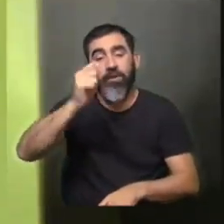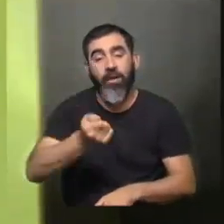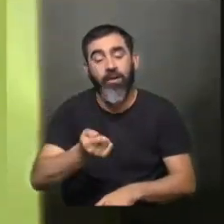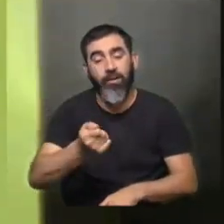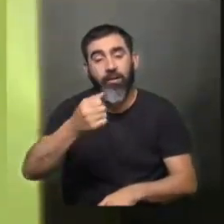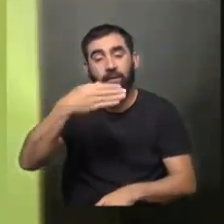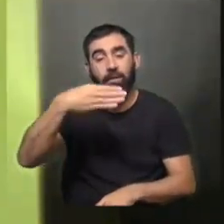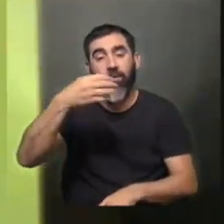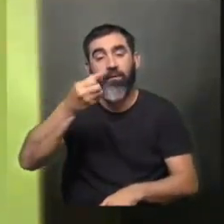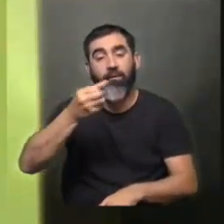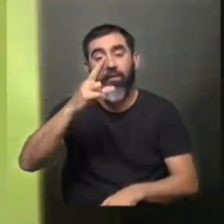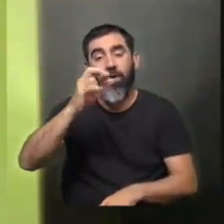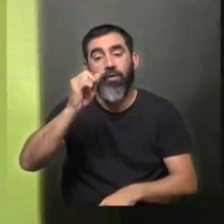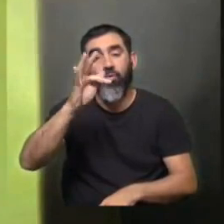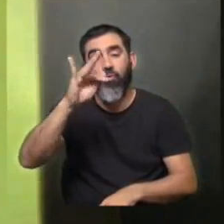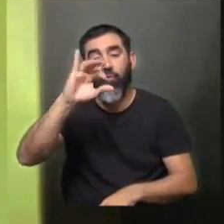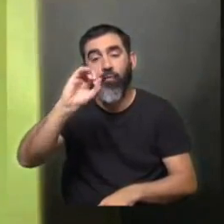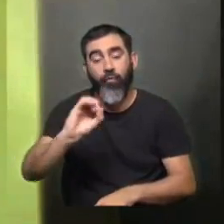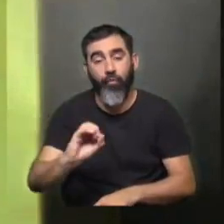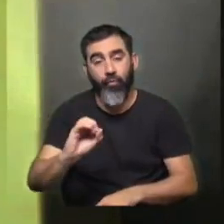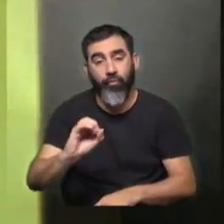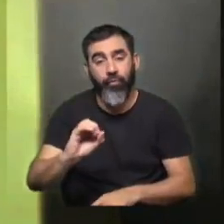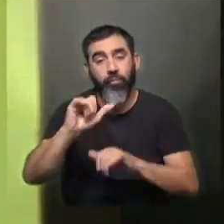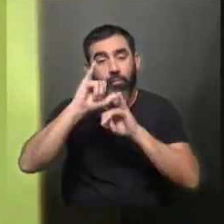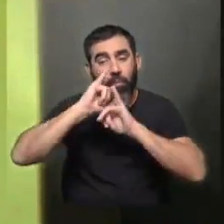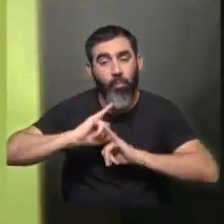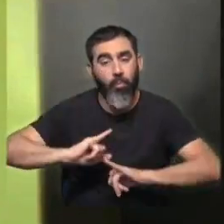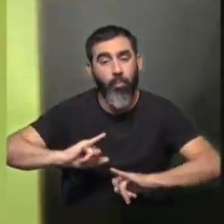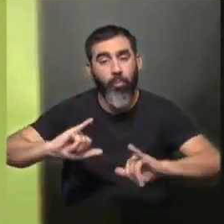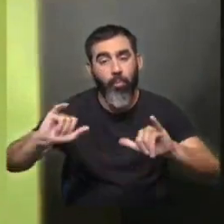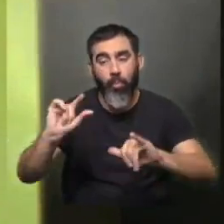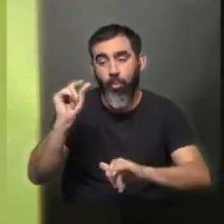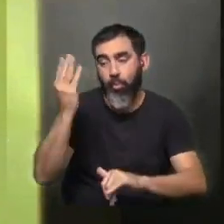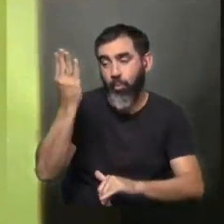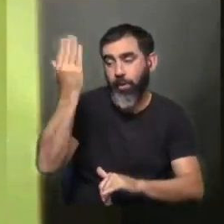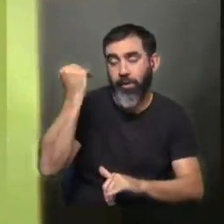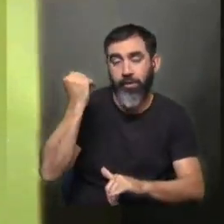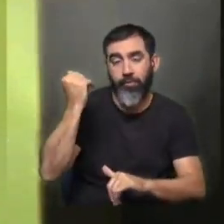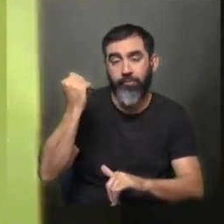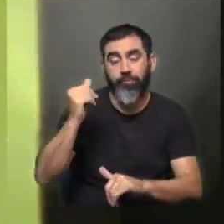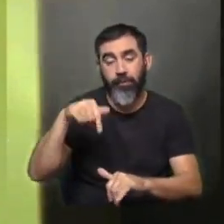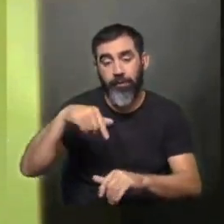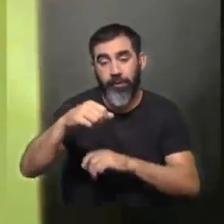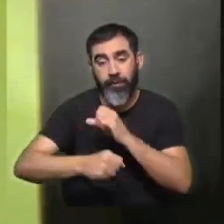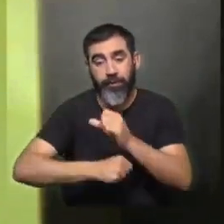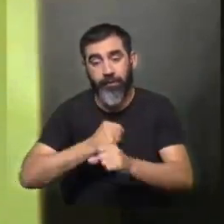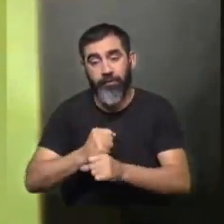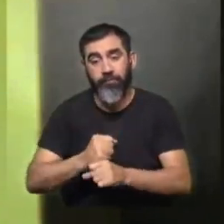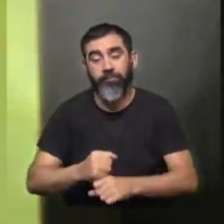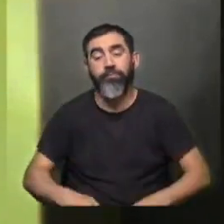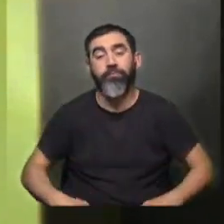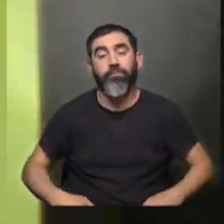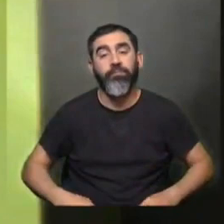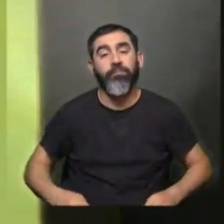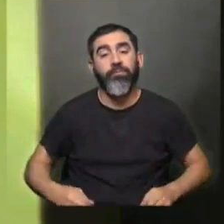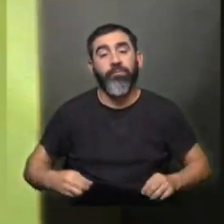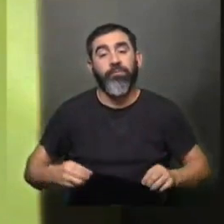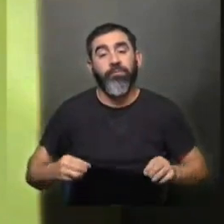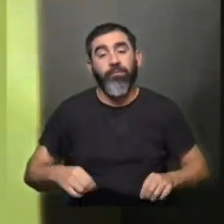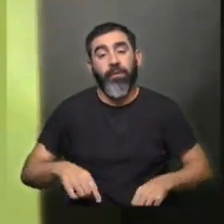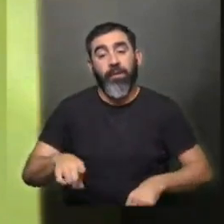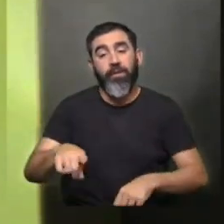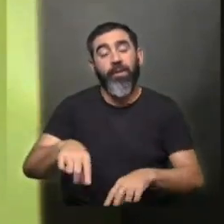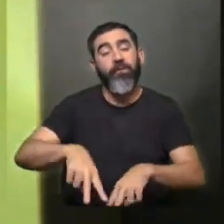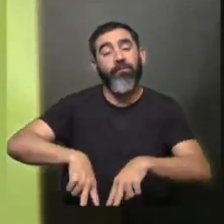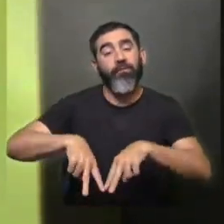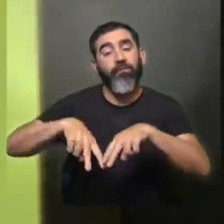de Investigaciones Biológicas Clemente Estable y fue publicado ahora hace poquitos meses, en este año. Y bueno, y ella investigó